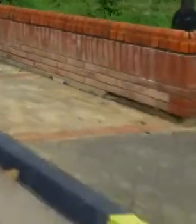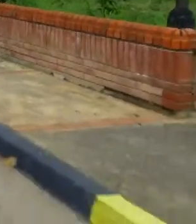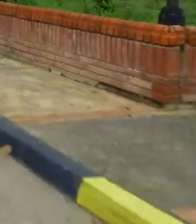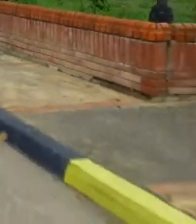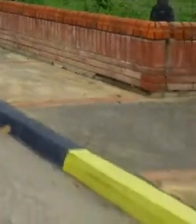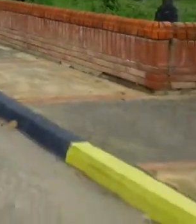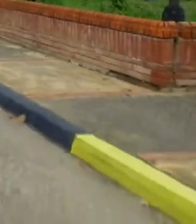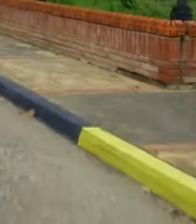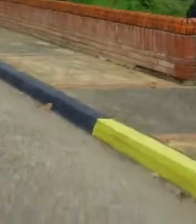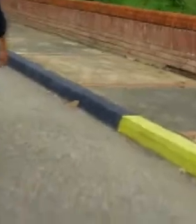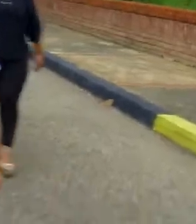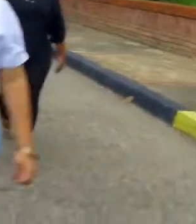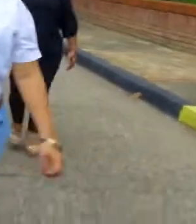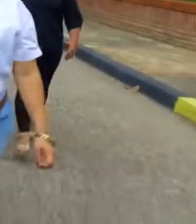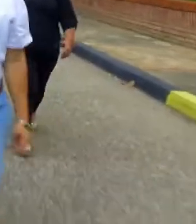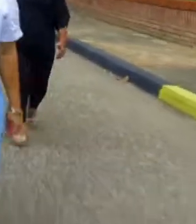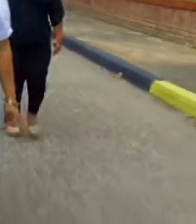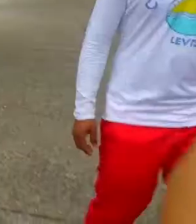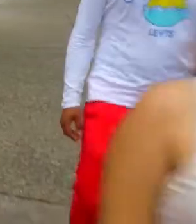Barranca Bermeja nos duele.